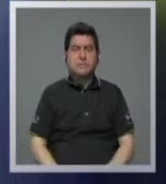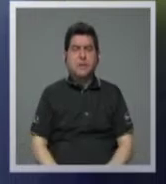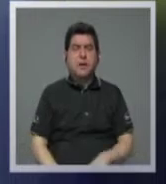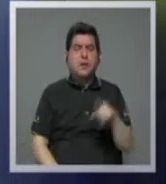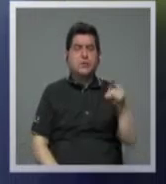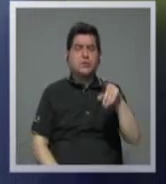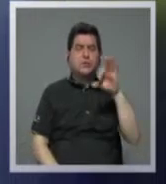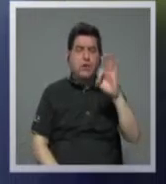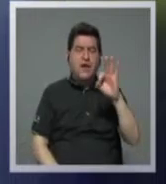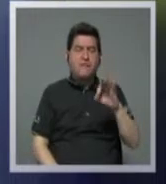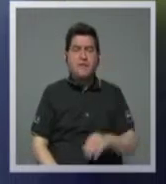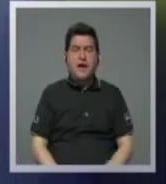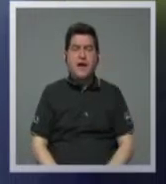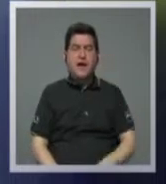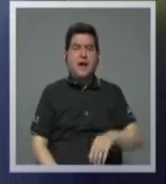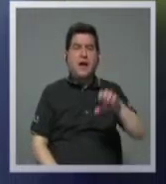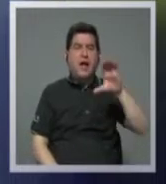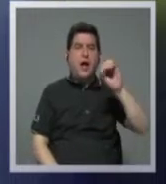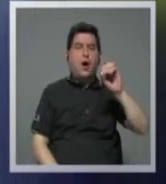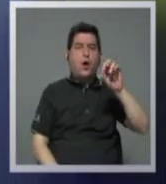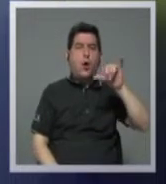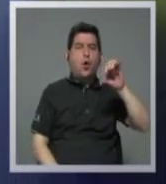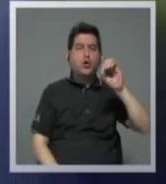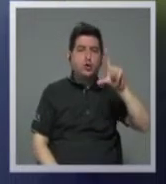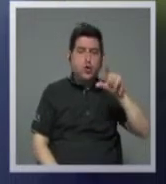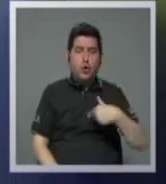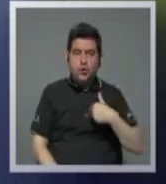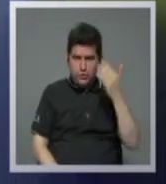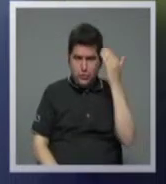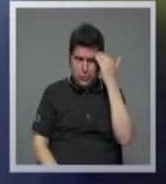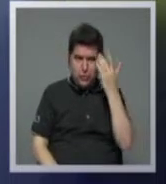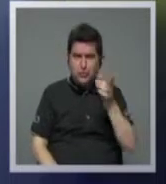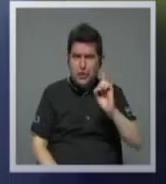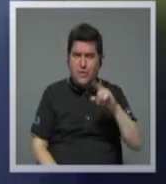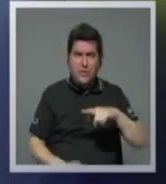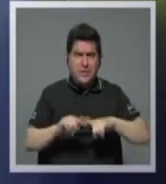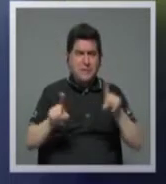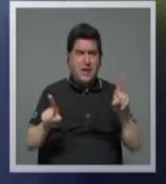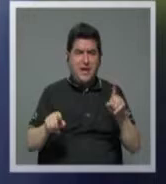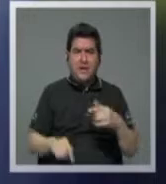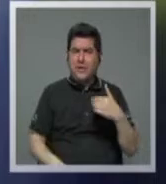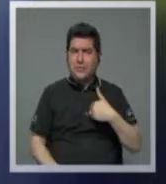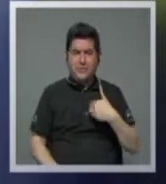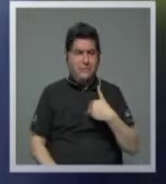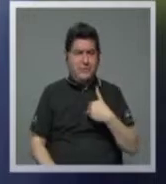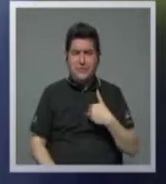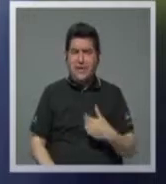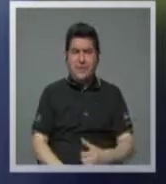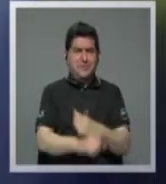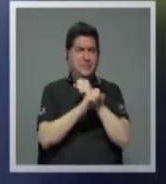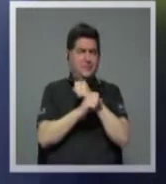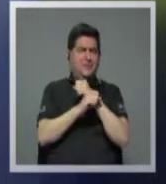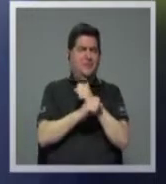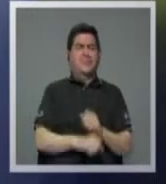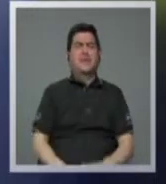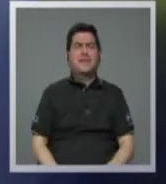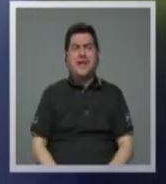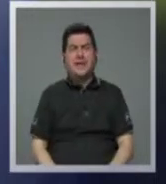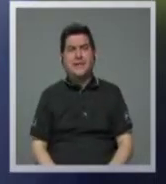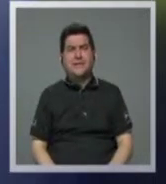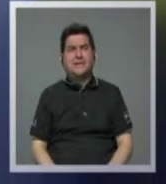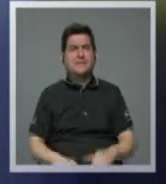Franca Coyol y tal vez, aunque yo sé dónde queda el Coyol, no estoy seguro qué parte